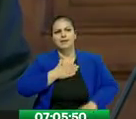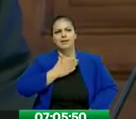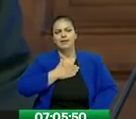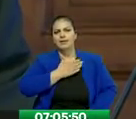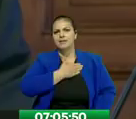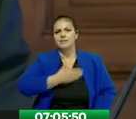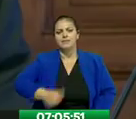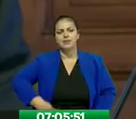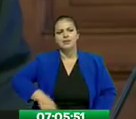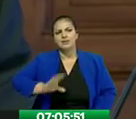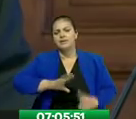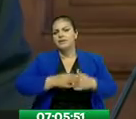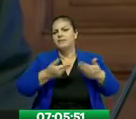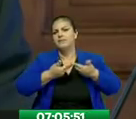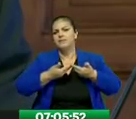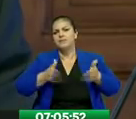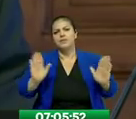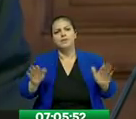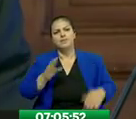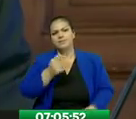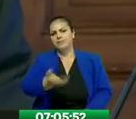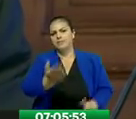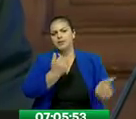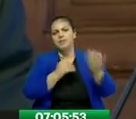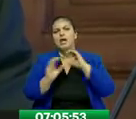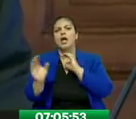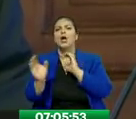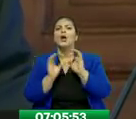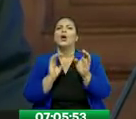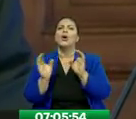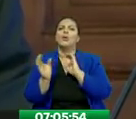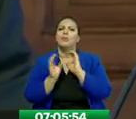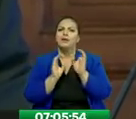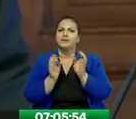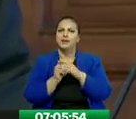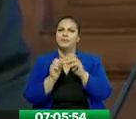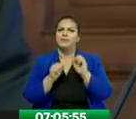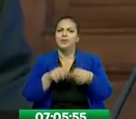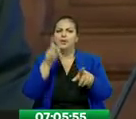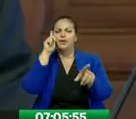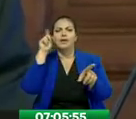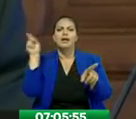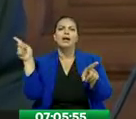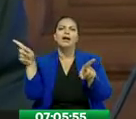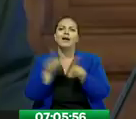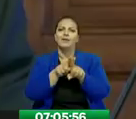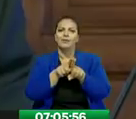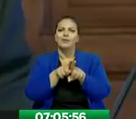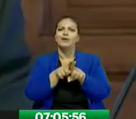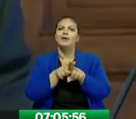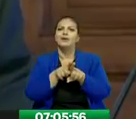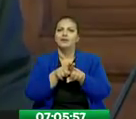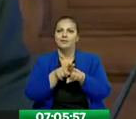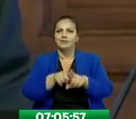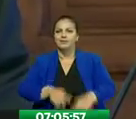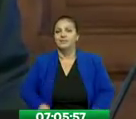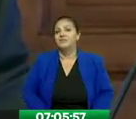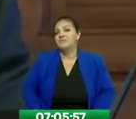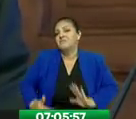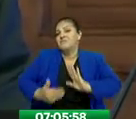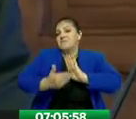para estar siempre de acuerdo, porque el estar completamente de acuerdo no se da ni siquiera entre marido y mujer, pero